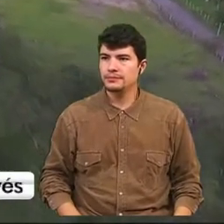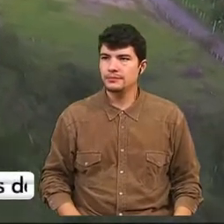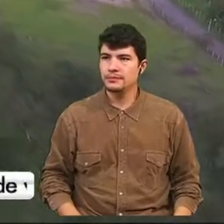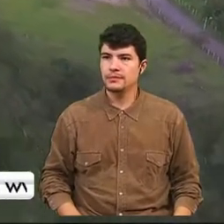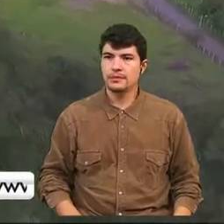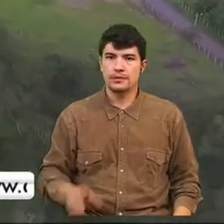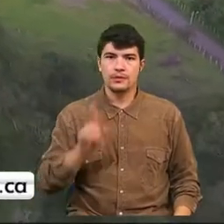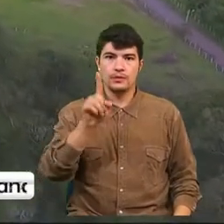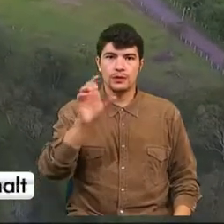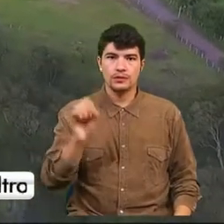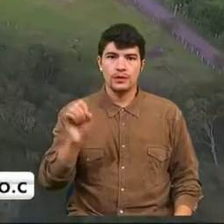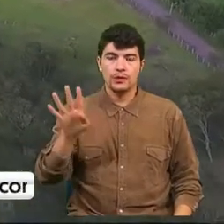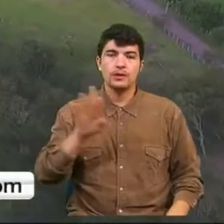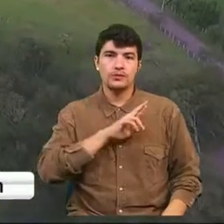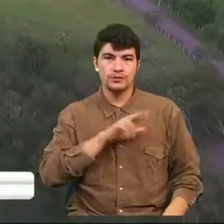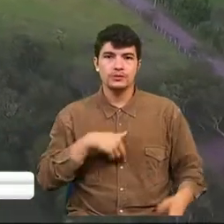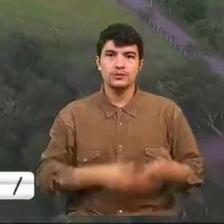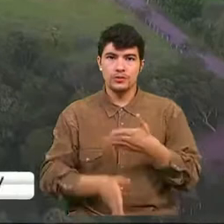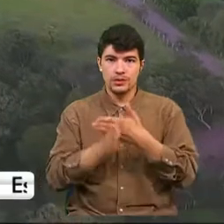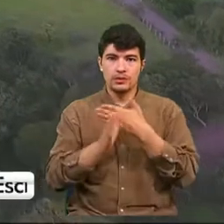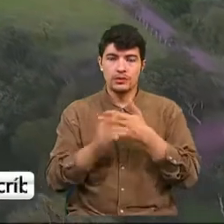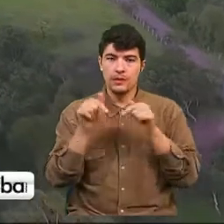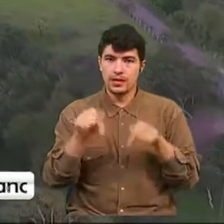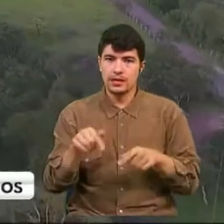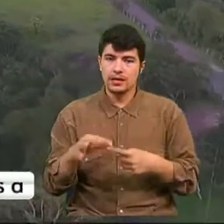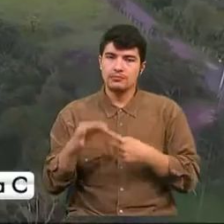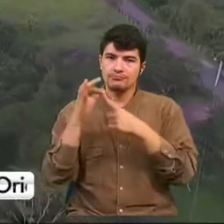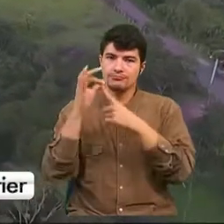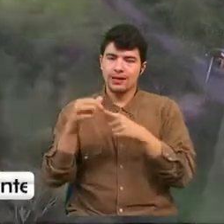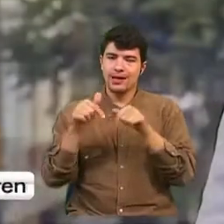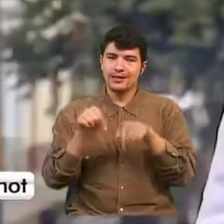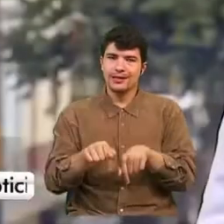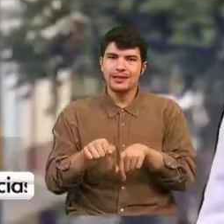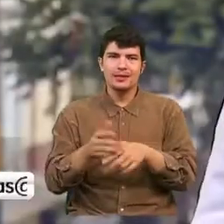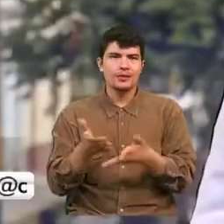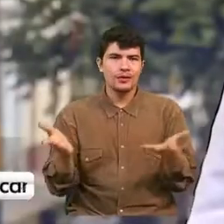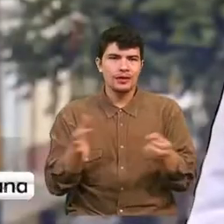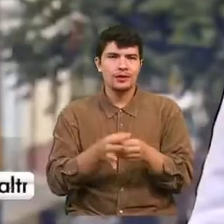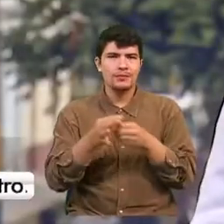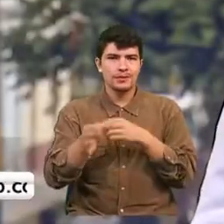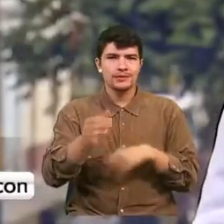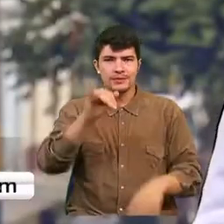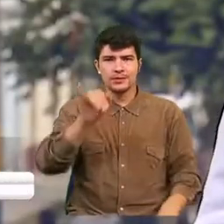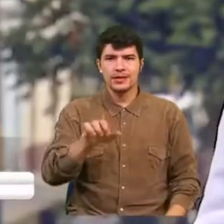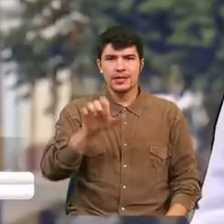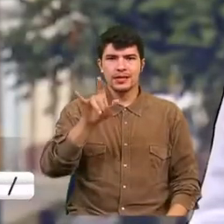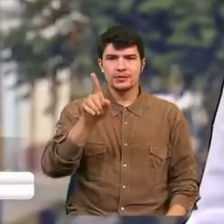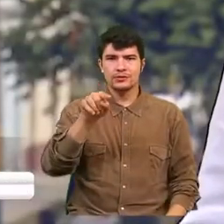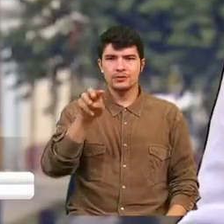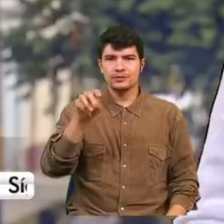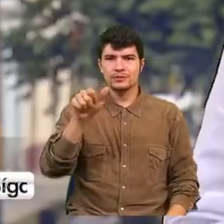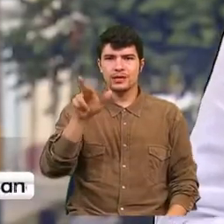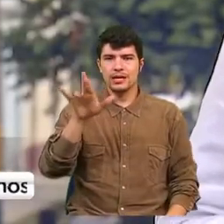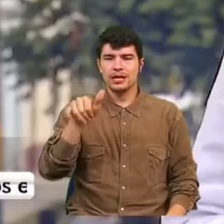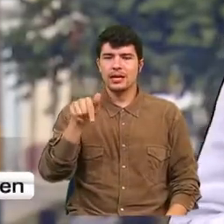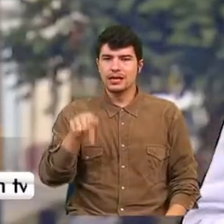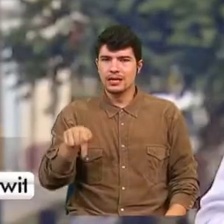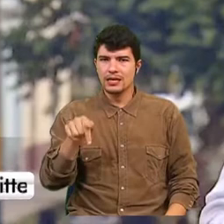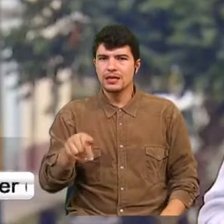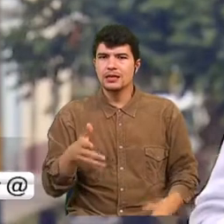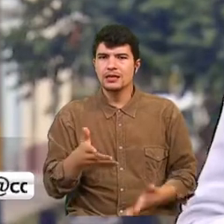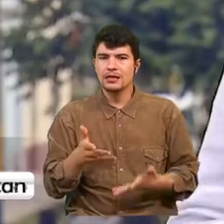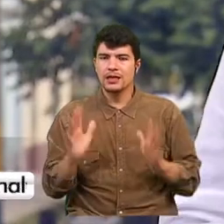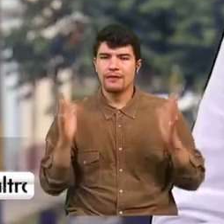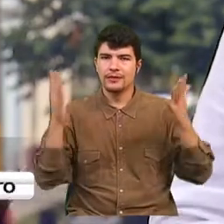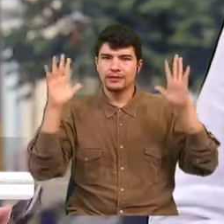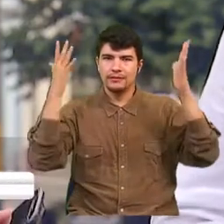Una de la tarde, 4 minutos, continuamos en esta emisión especial de Oriente Noticias, hoy desde el municipio de Jesús María, en este marco de la Expedición Santander que ha tenido su sede en el municipio